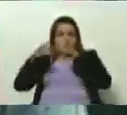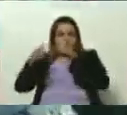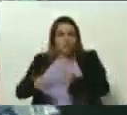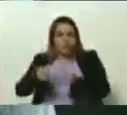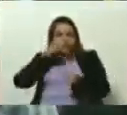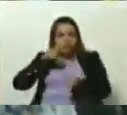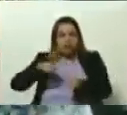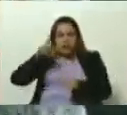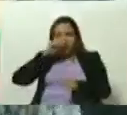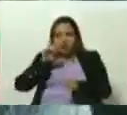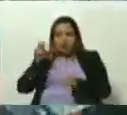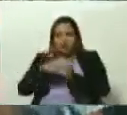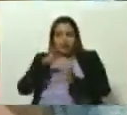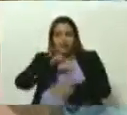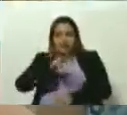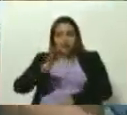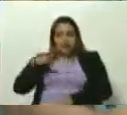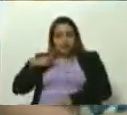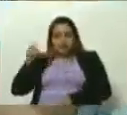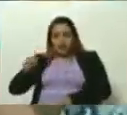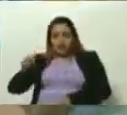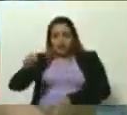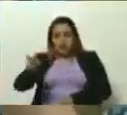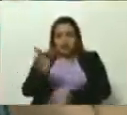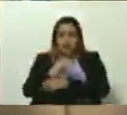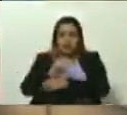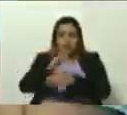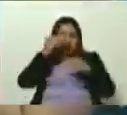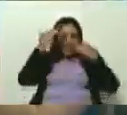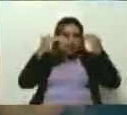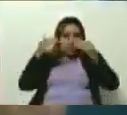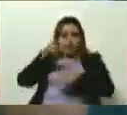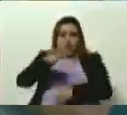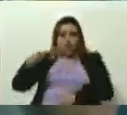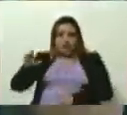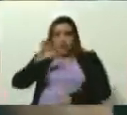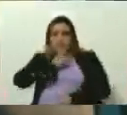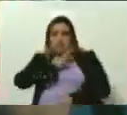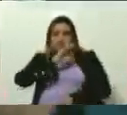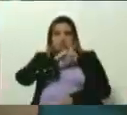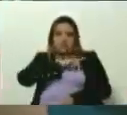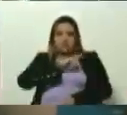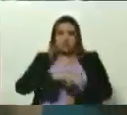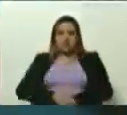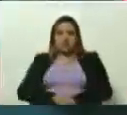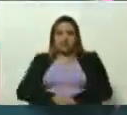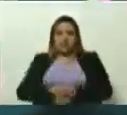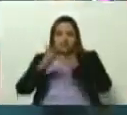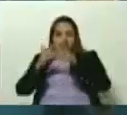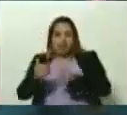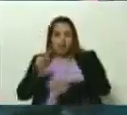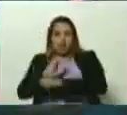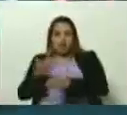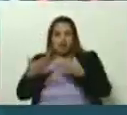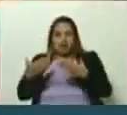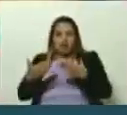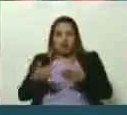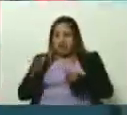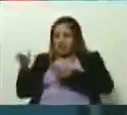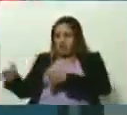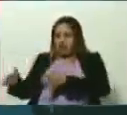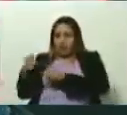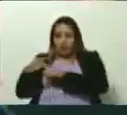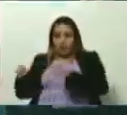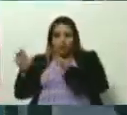Ciudadana 2022. Yo voy caminando aquí rapidito. Saludo a los compañeros de Protección Civil y Administración de Desastres que están por aquí al lado. Para el